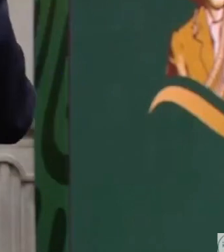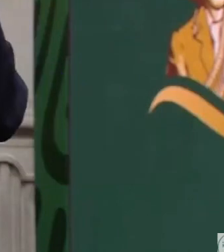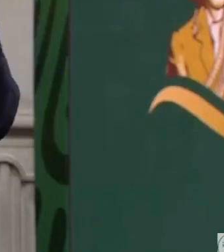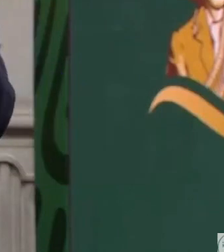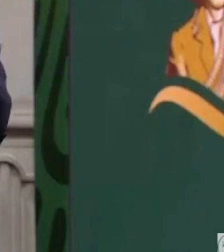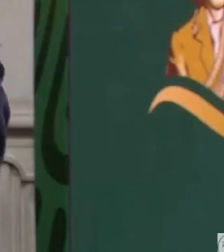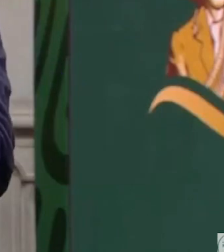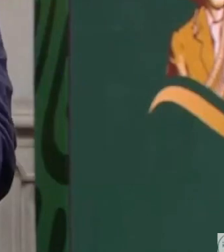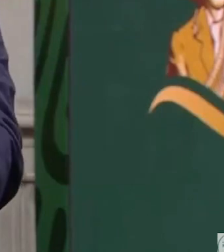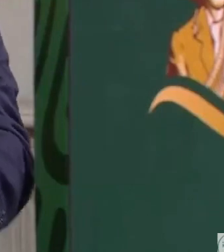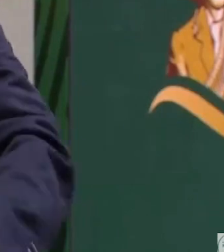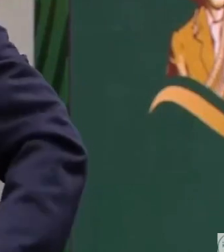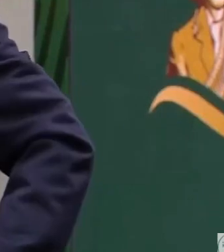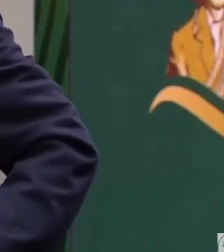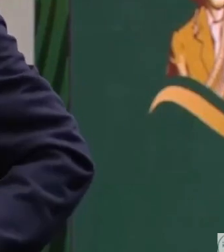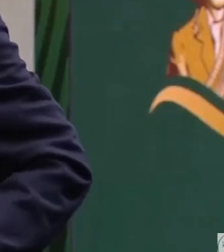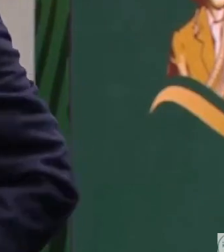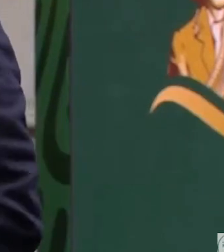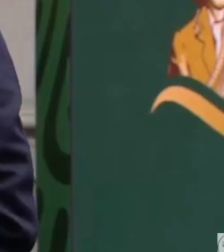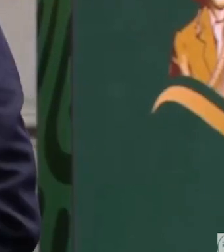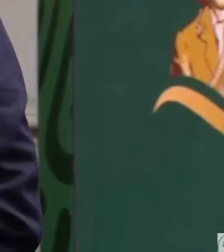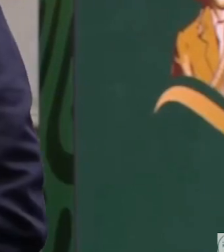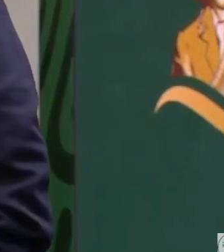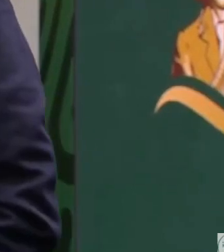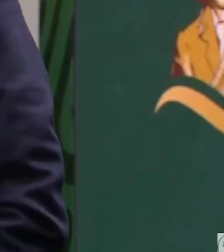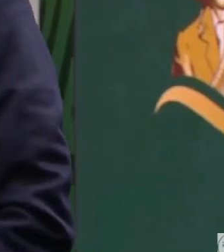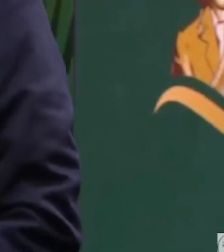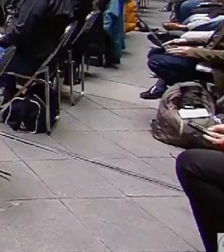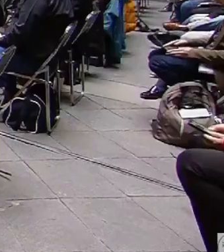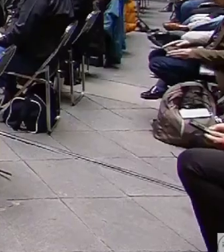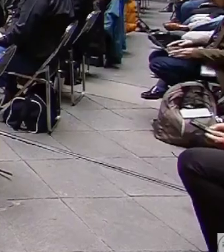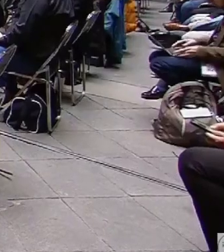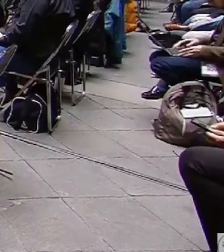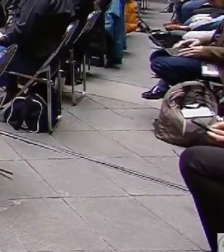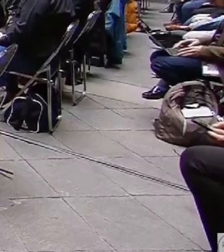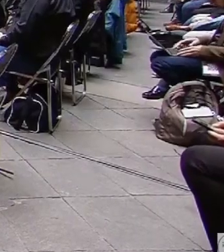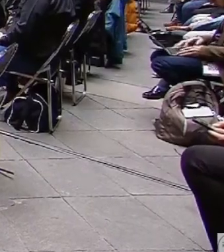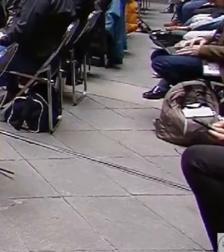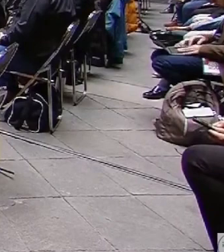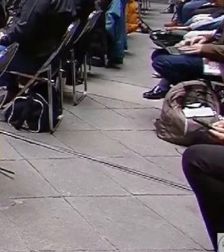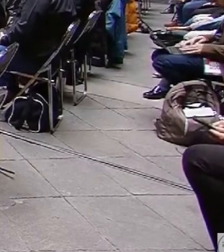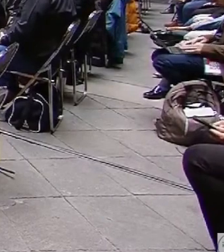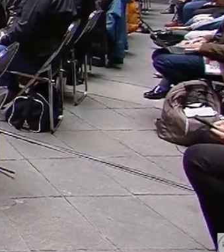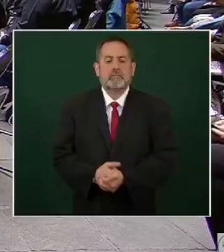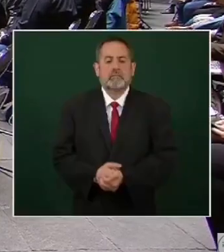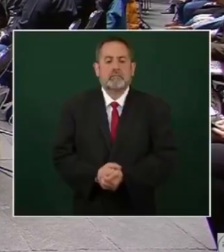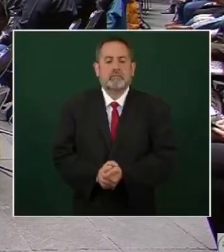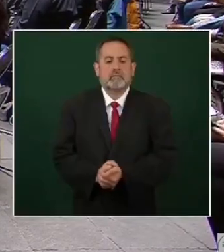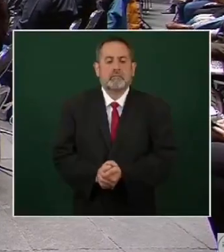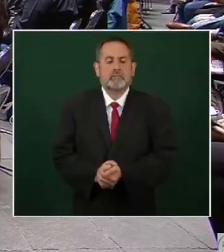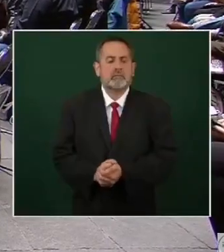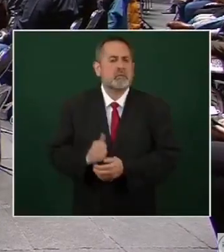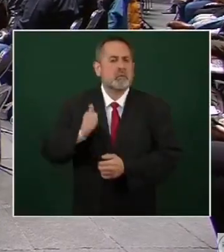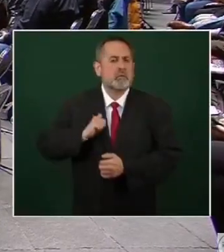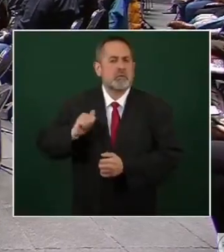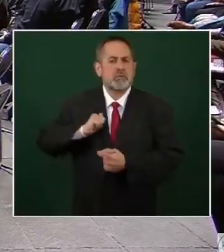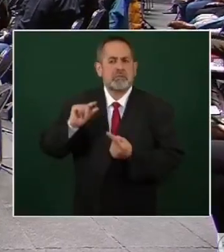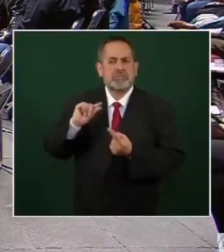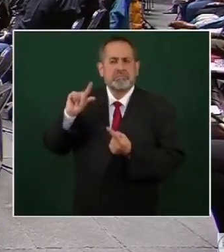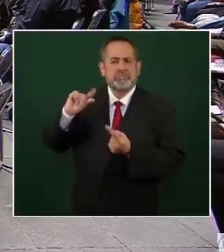Es la enseñanza de Tolstoy y de Gandhi